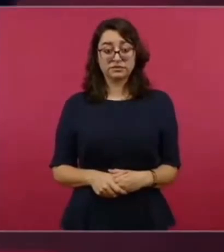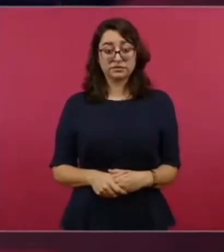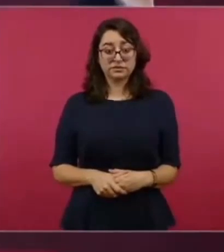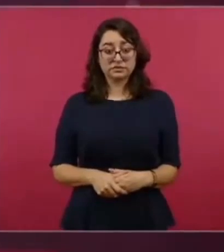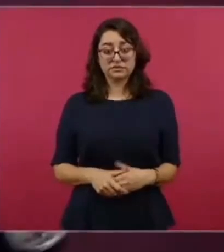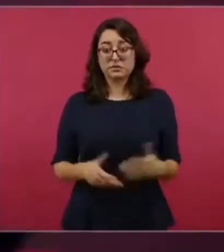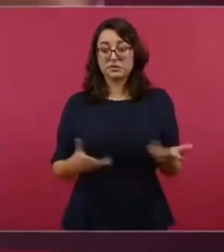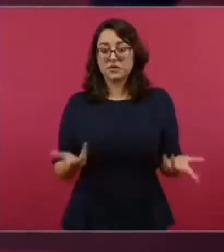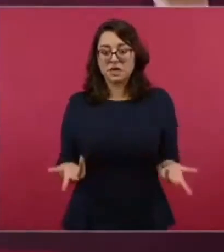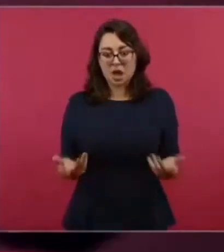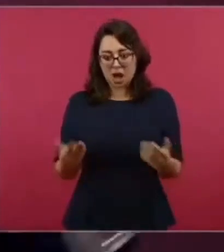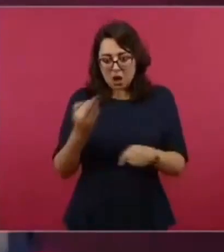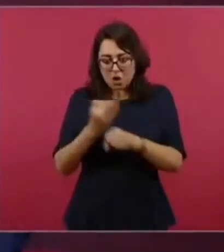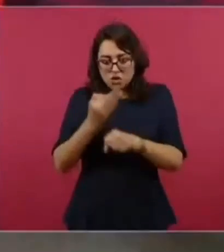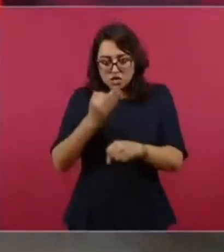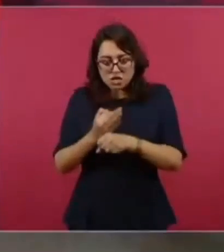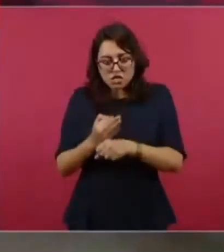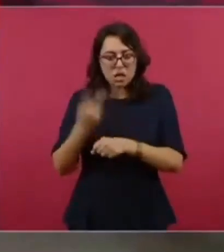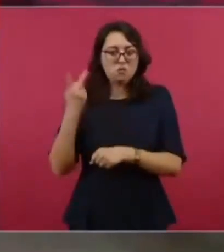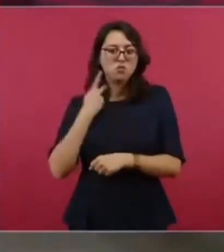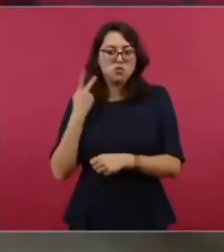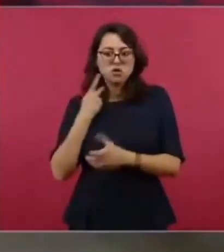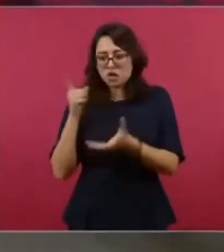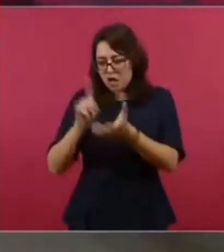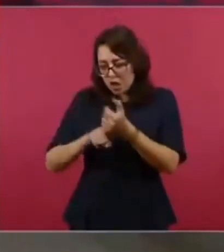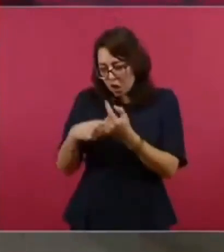ningún fenómeno político